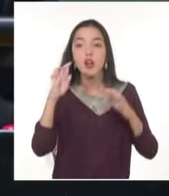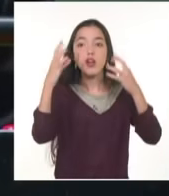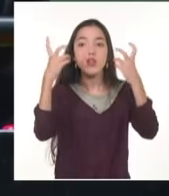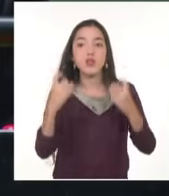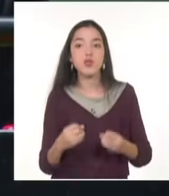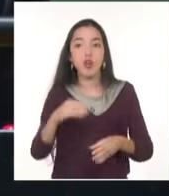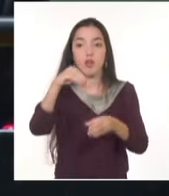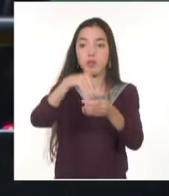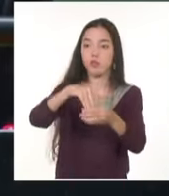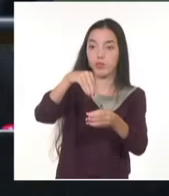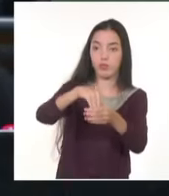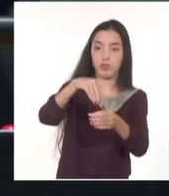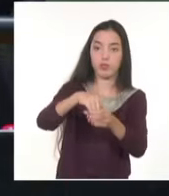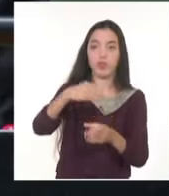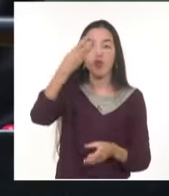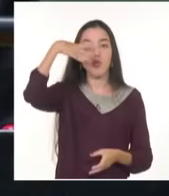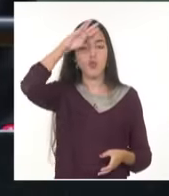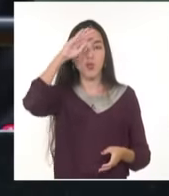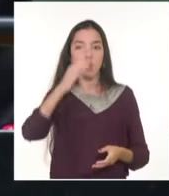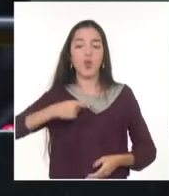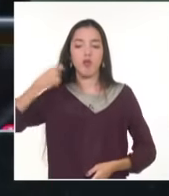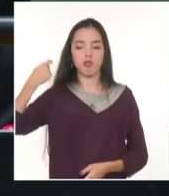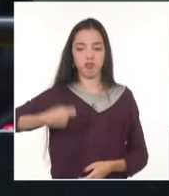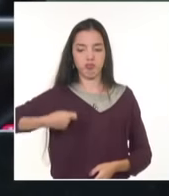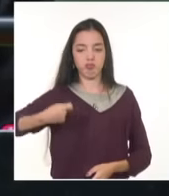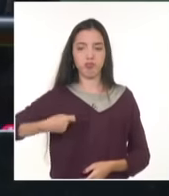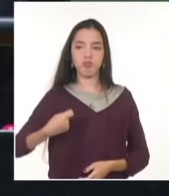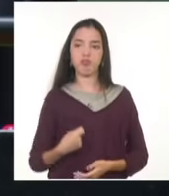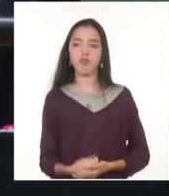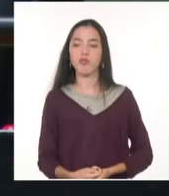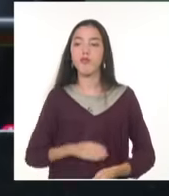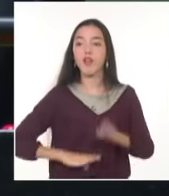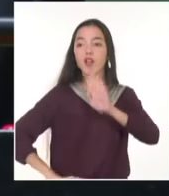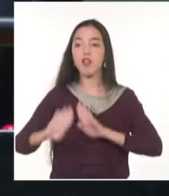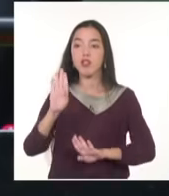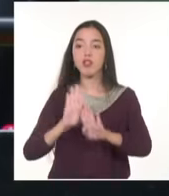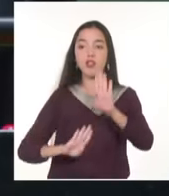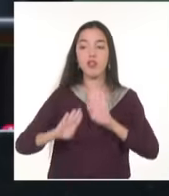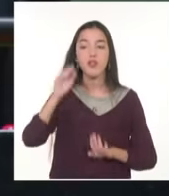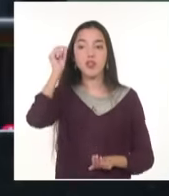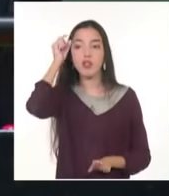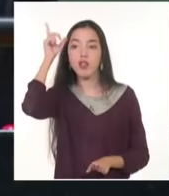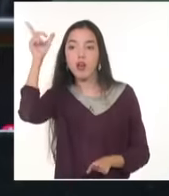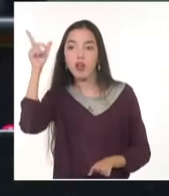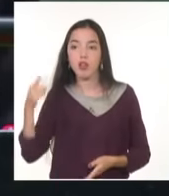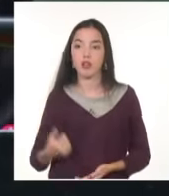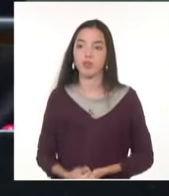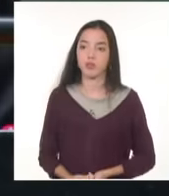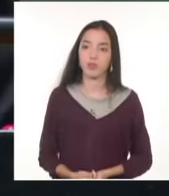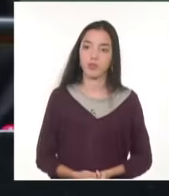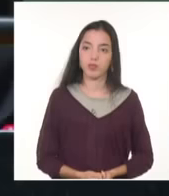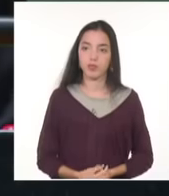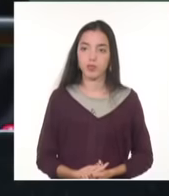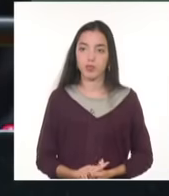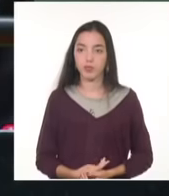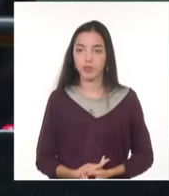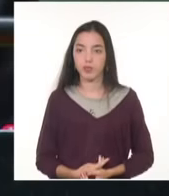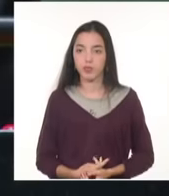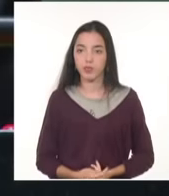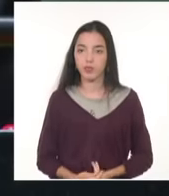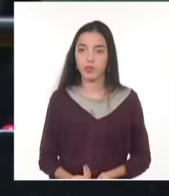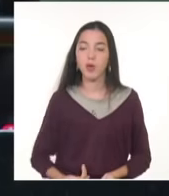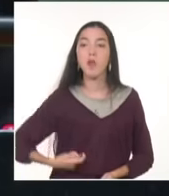su derecho soberano a la independencia y a construir el socialismo, como decidimos las